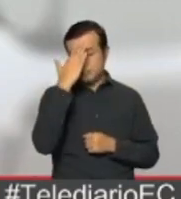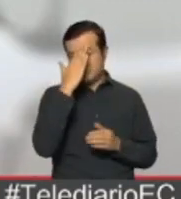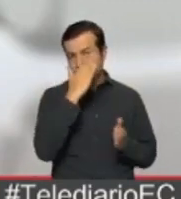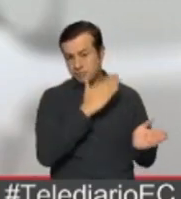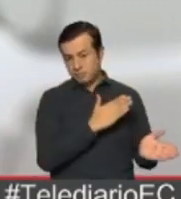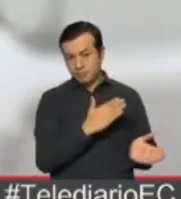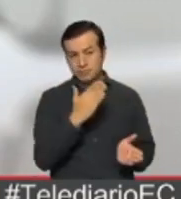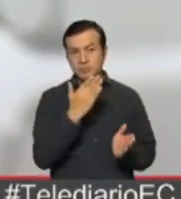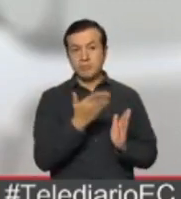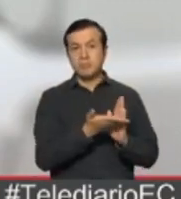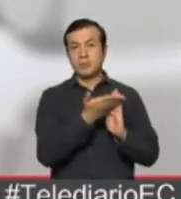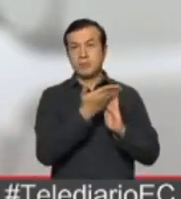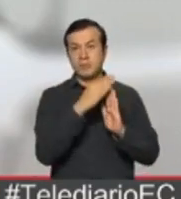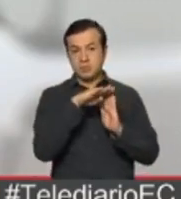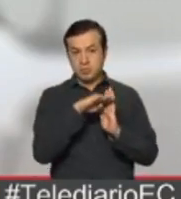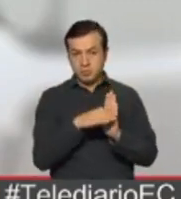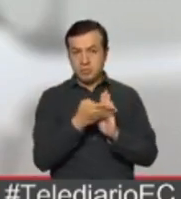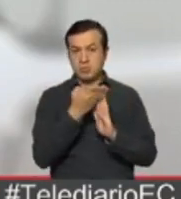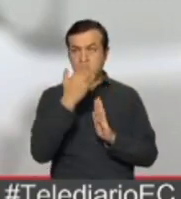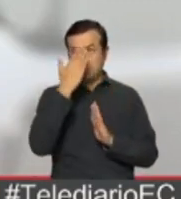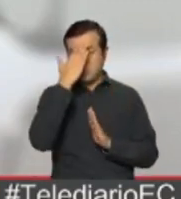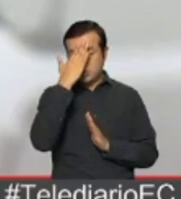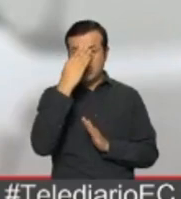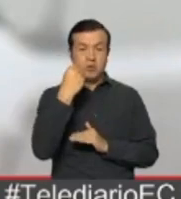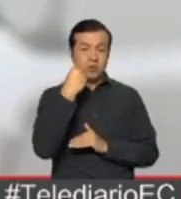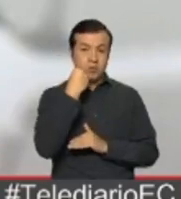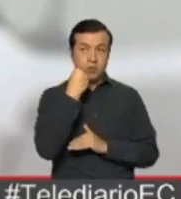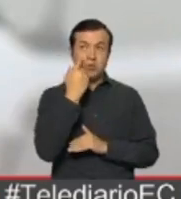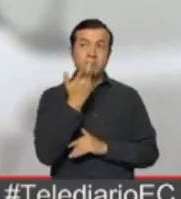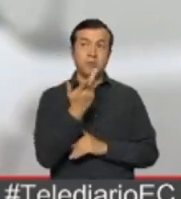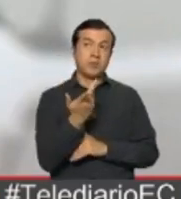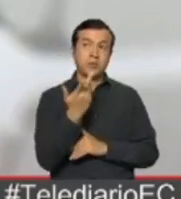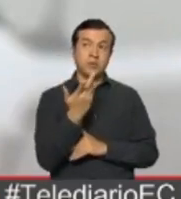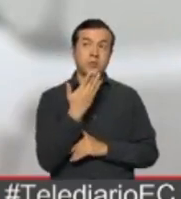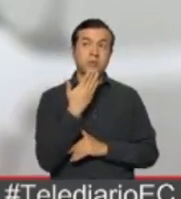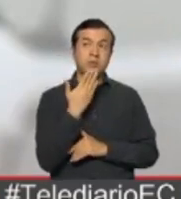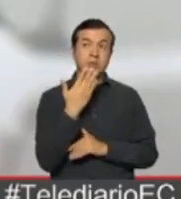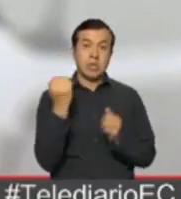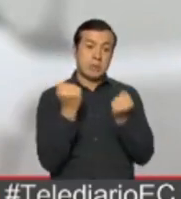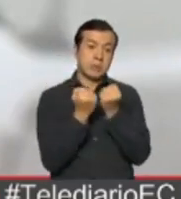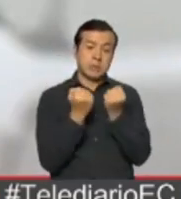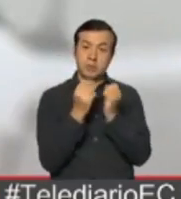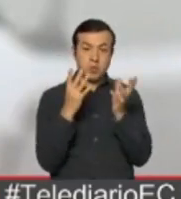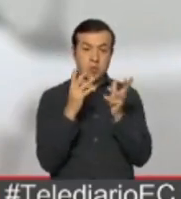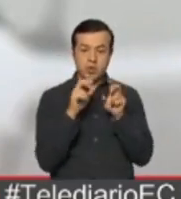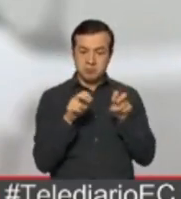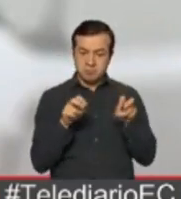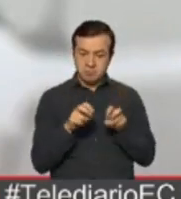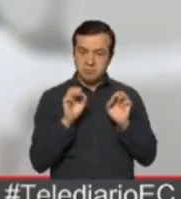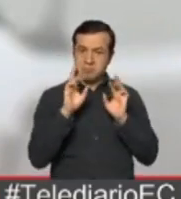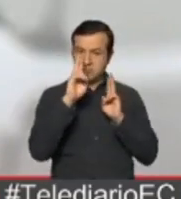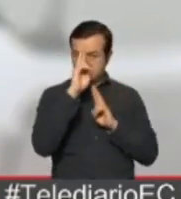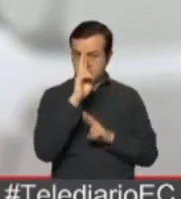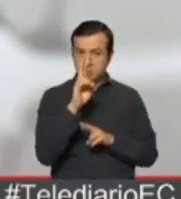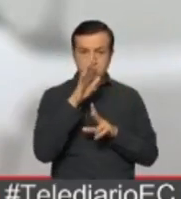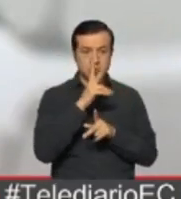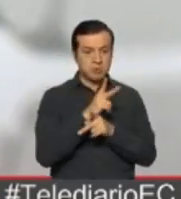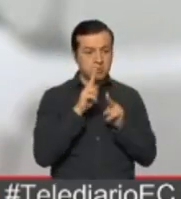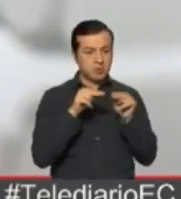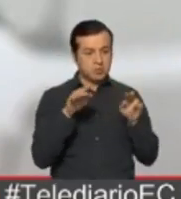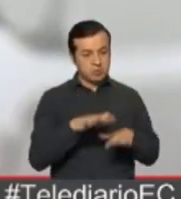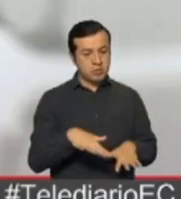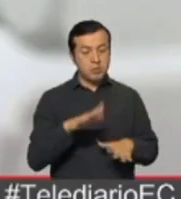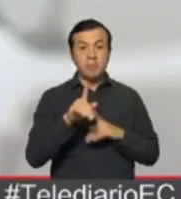sube sabe cuando se baja un sistema cómodo en el cual no estás completamente asignado un sistema respetuoso con el medio ambiente y un